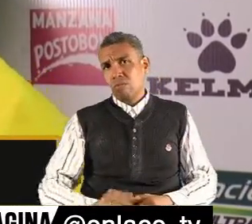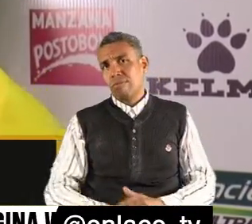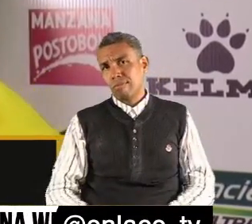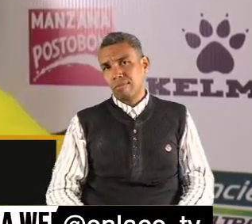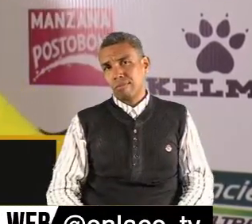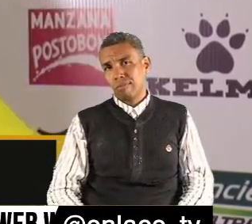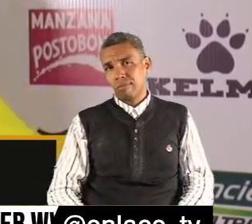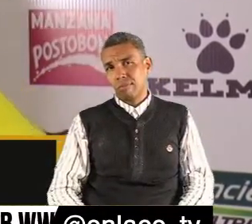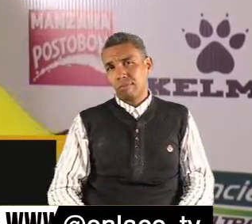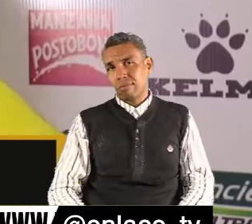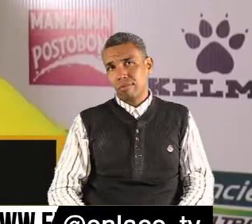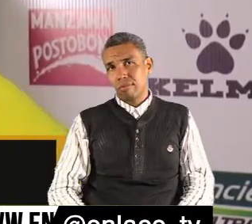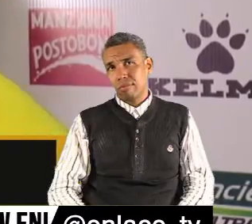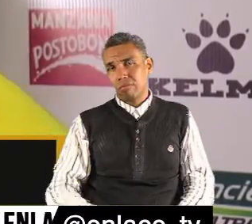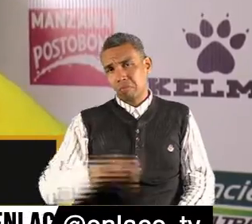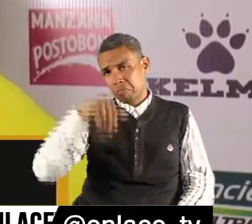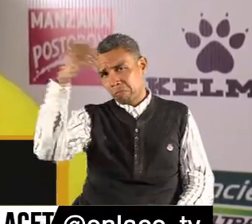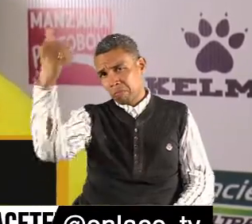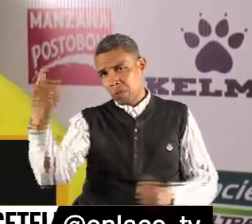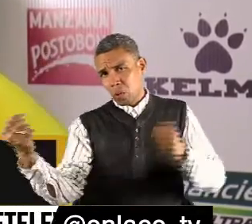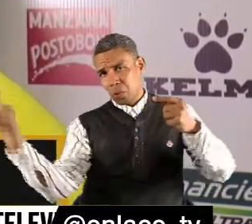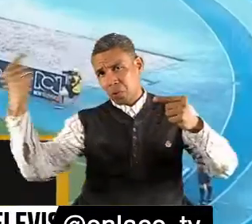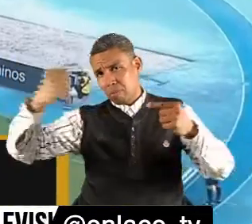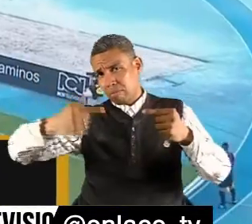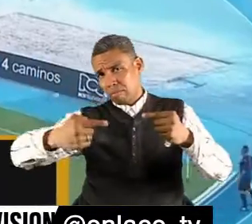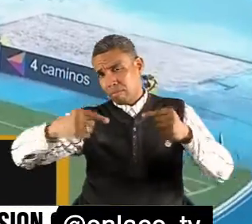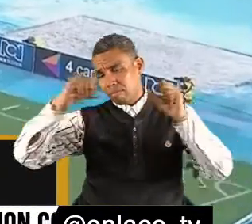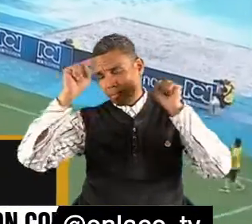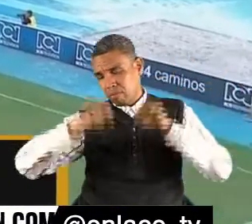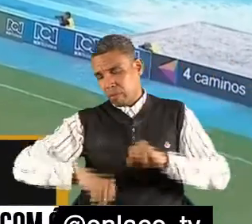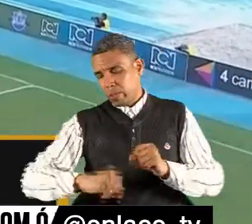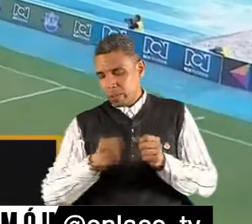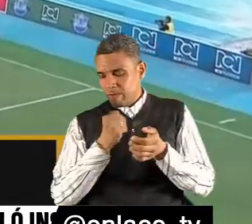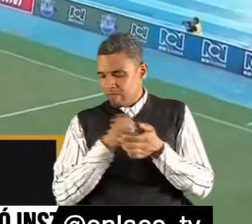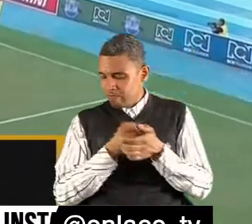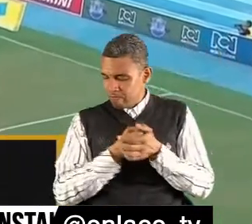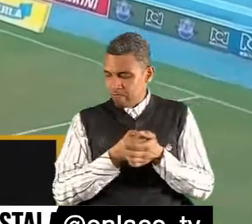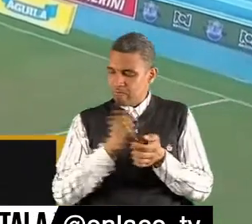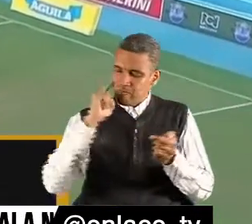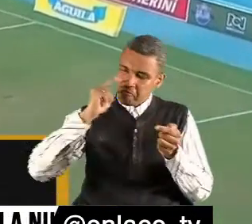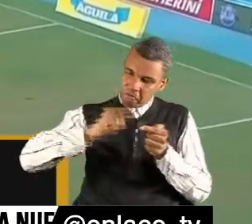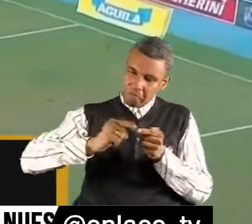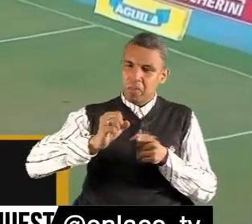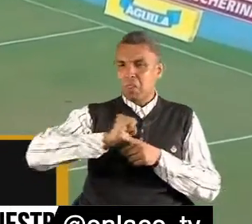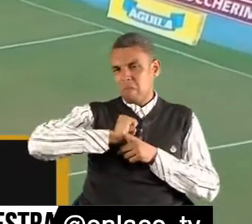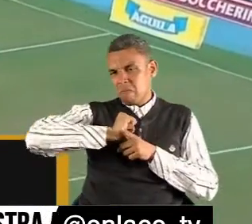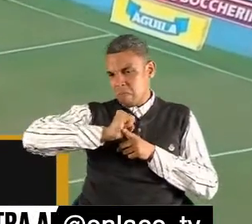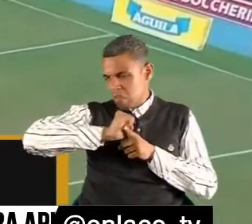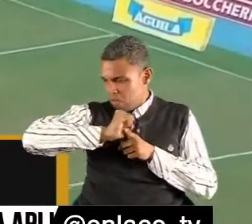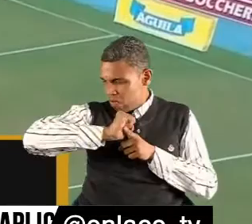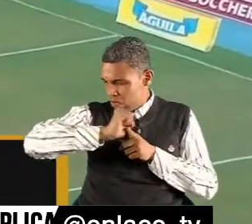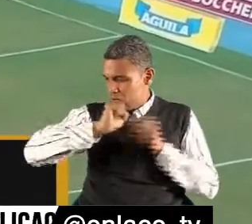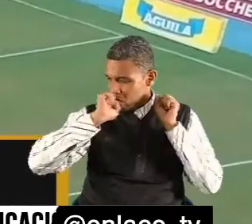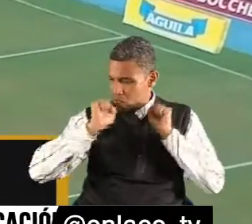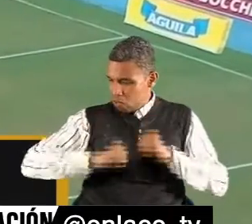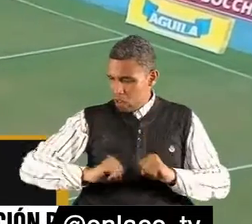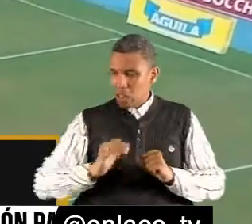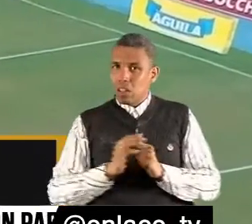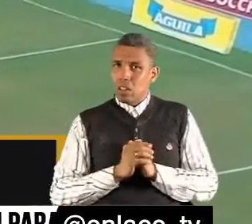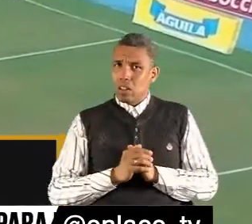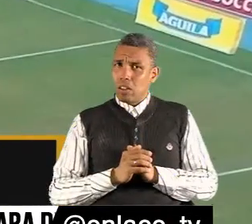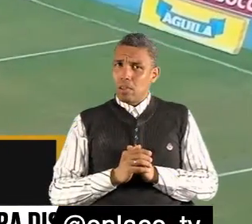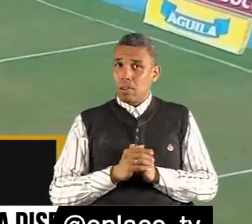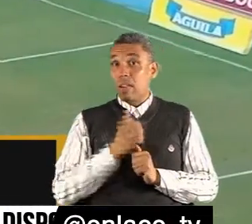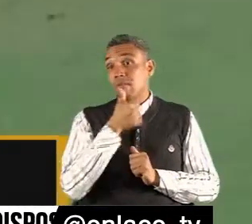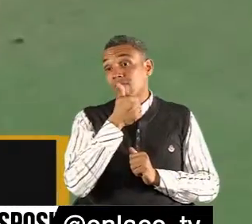jugarse. Entonces, lo único que queda es seguir trabajando y tratar de ser un poquito paciente,